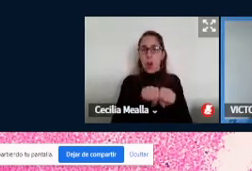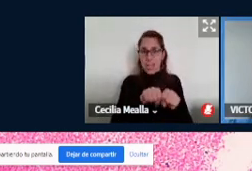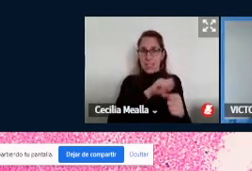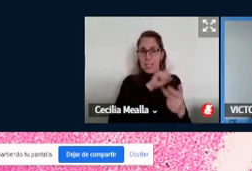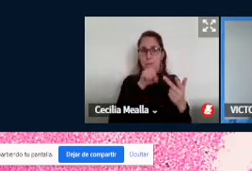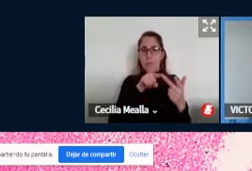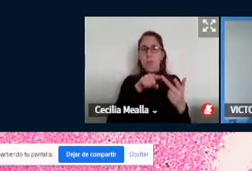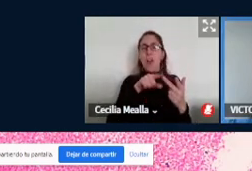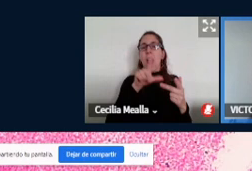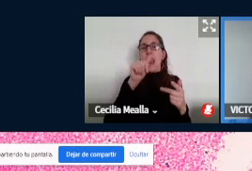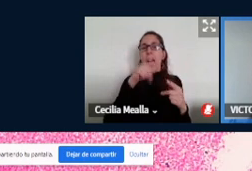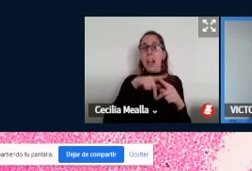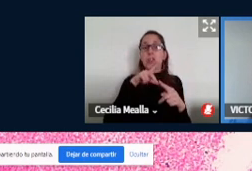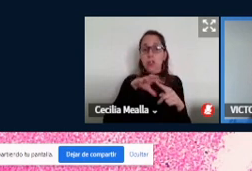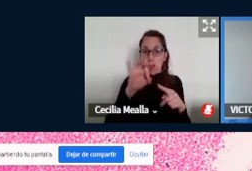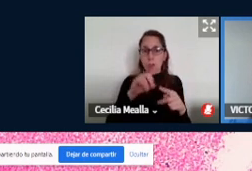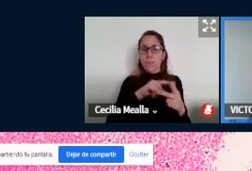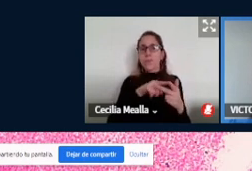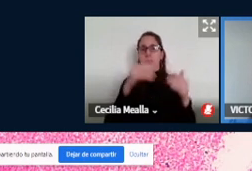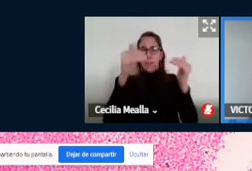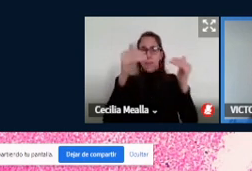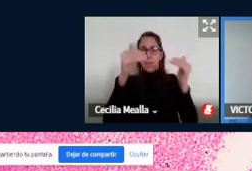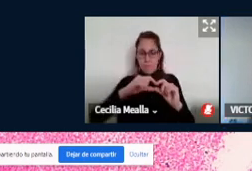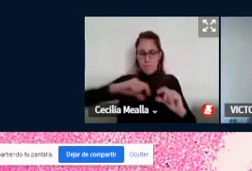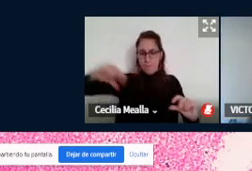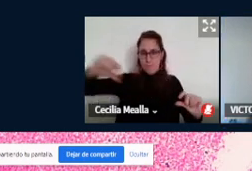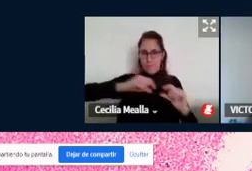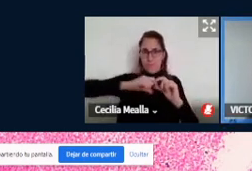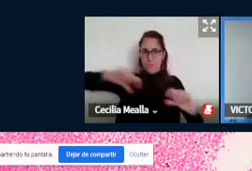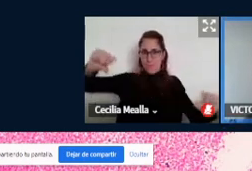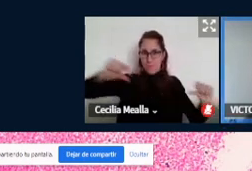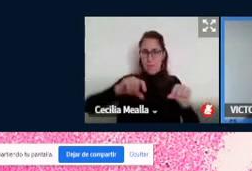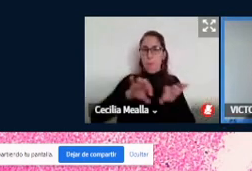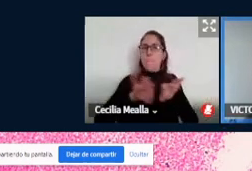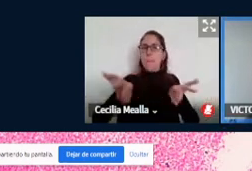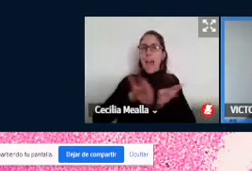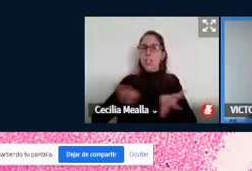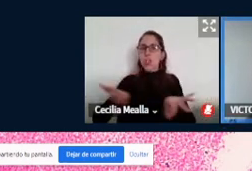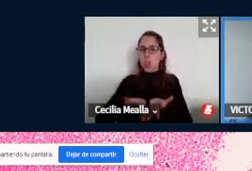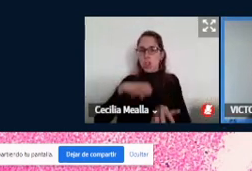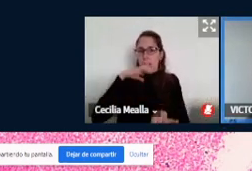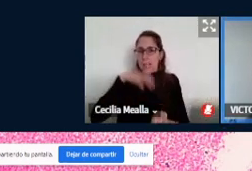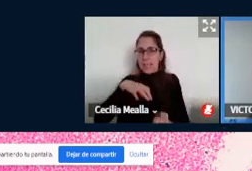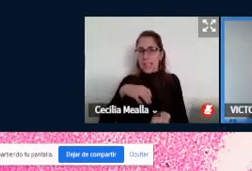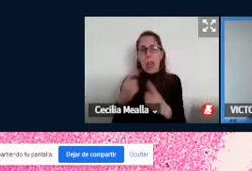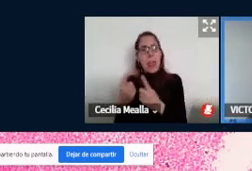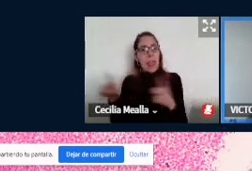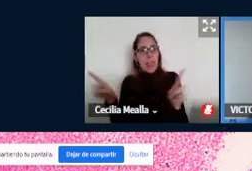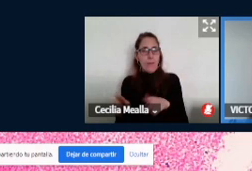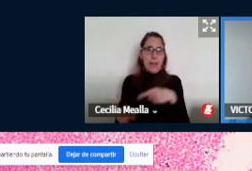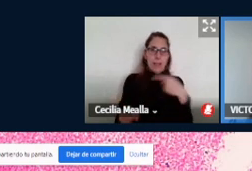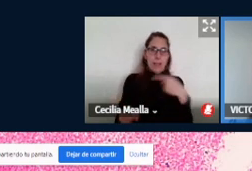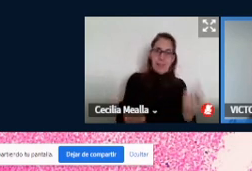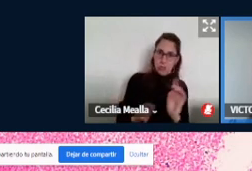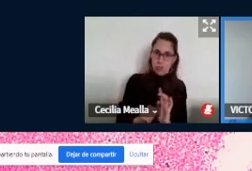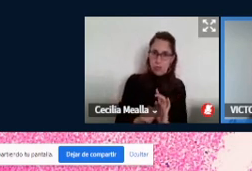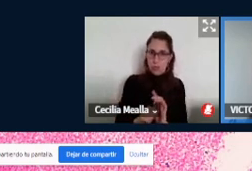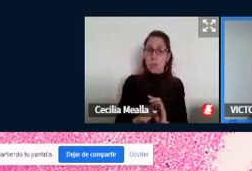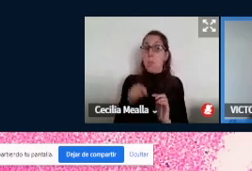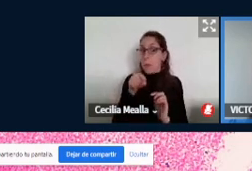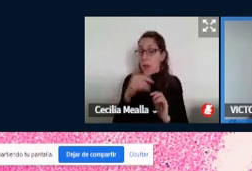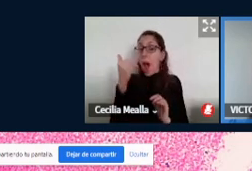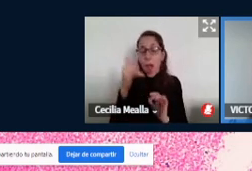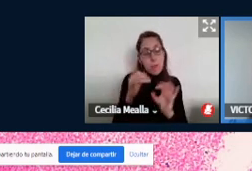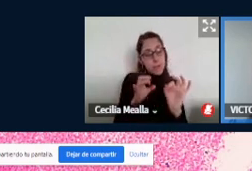vasa vasorum, ¿sí? Fíjense acá que tenemos vasos sanguíneos, de menor calibre que este, obviamente, ¿sí? Son